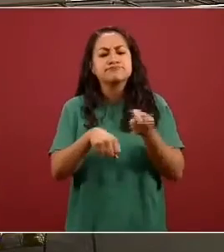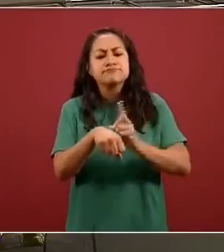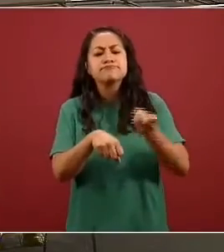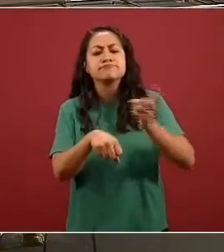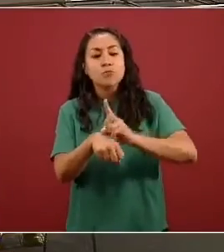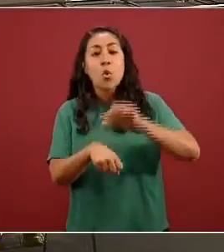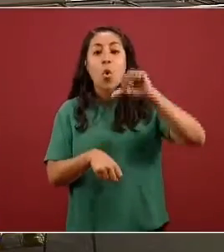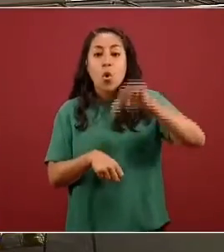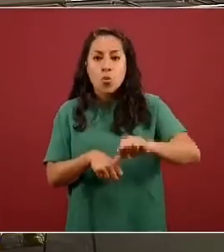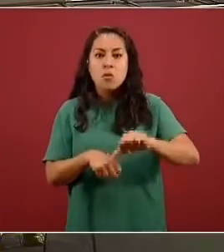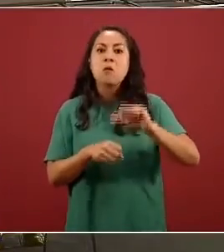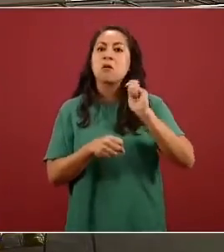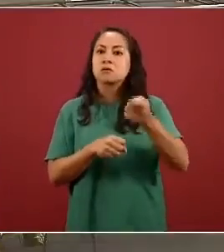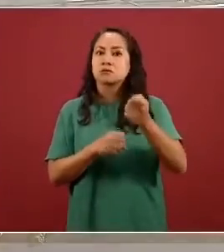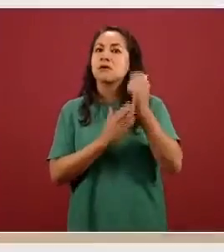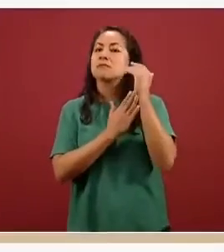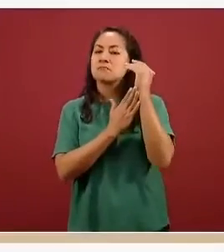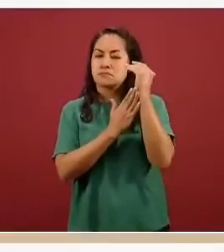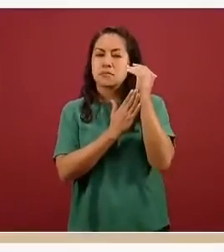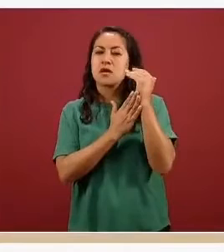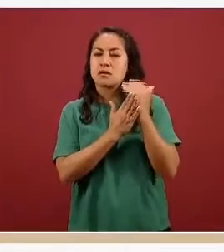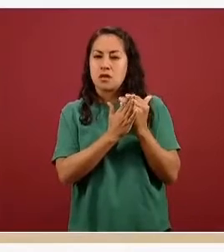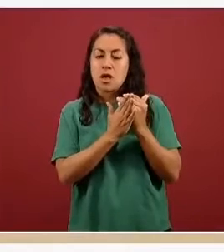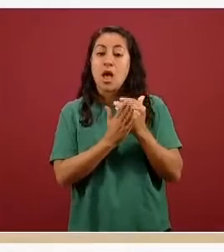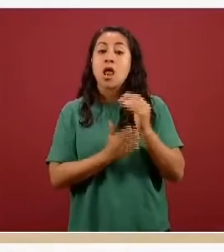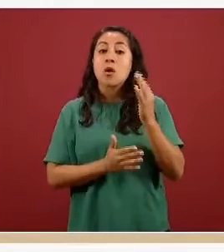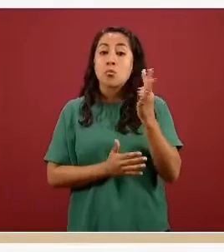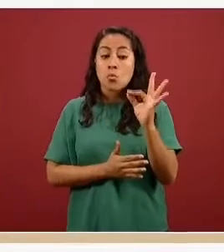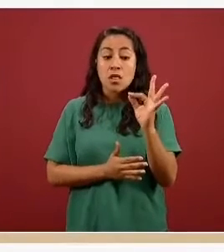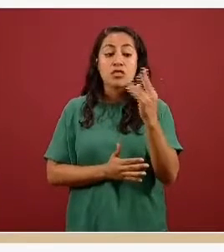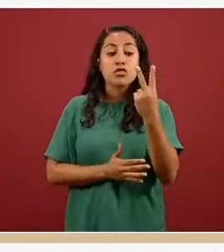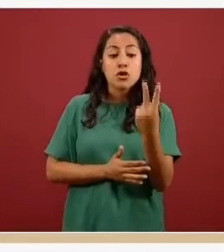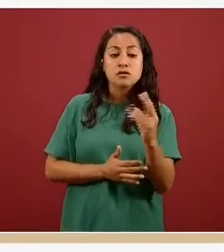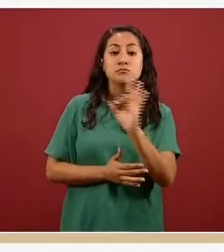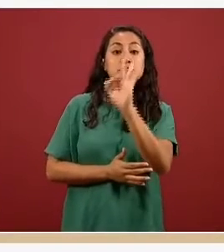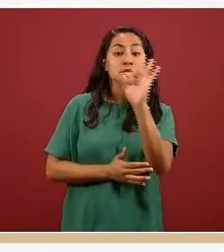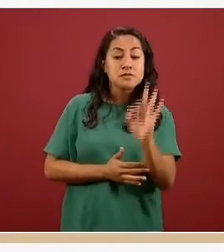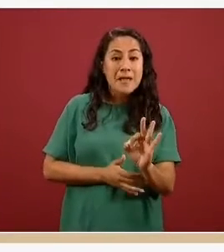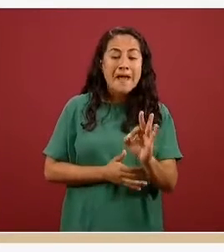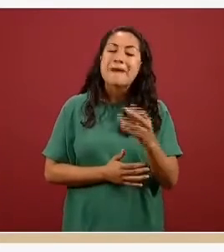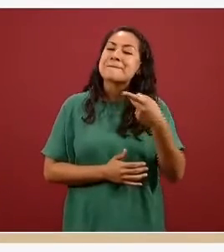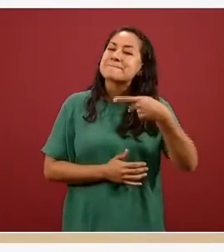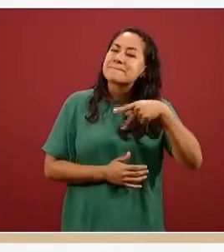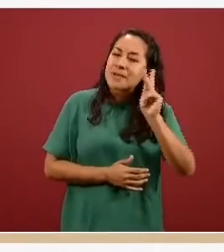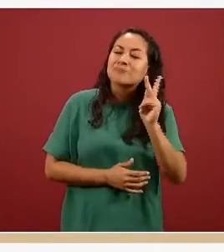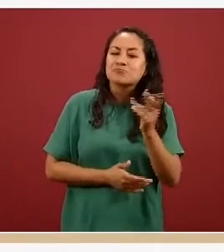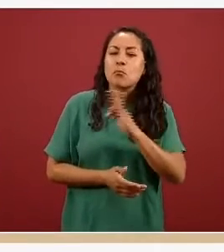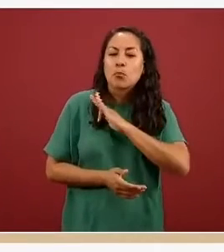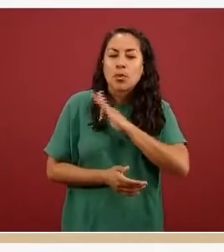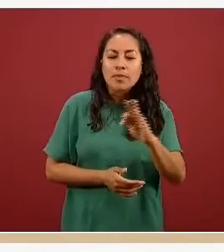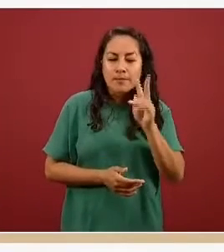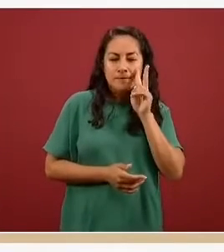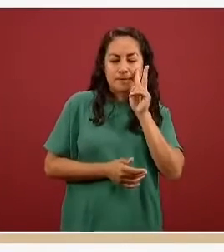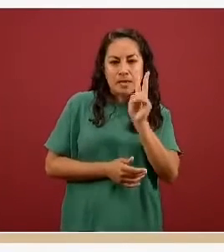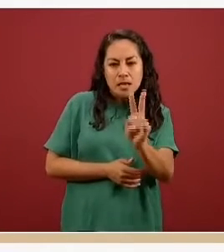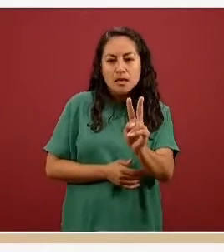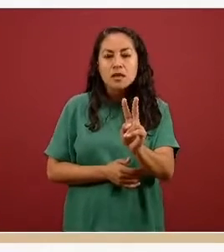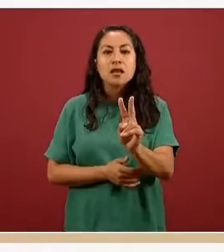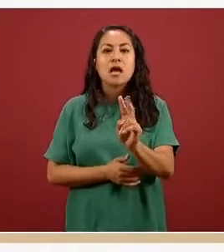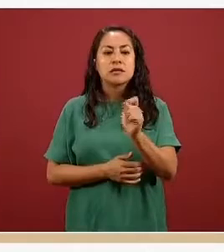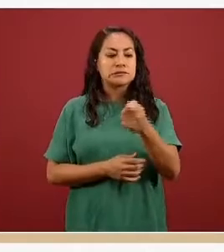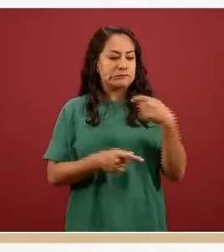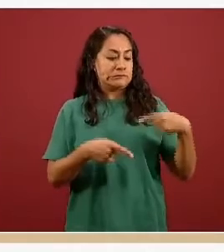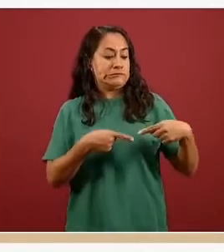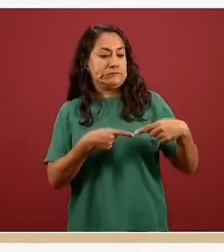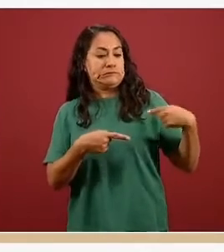bajar, 42%. Sin embargo, vemos que las diferencias entre los casos confirmados en los últimos 14